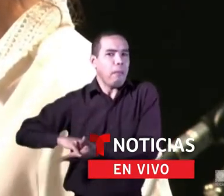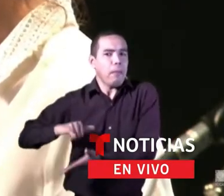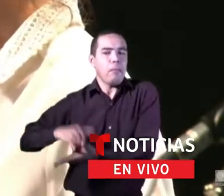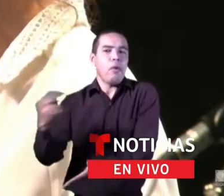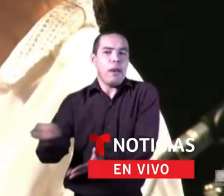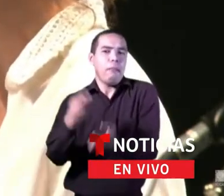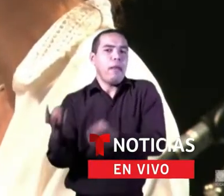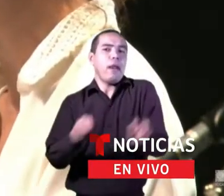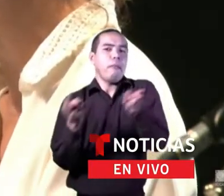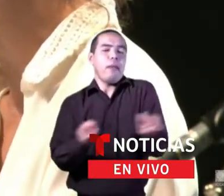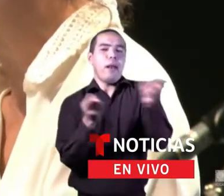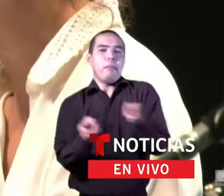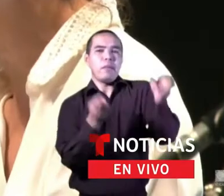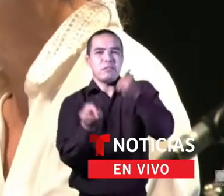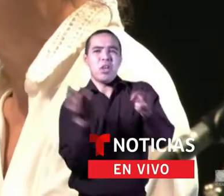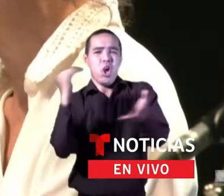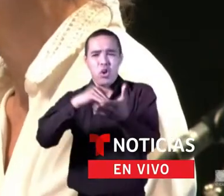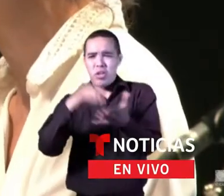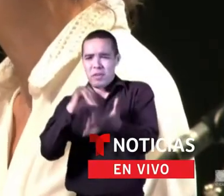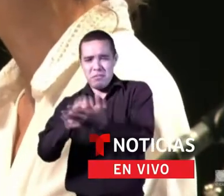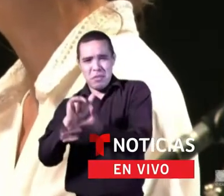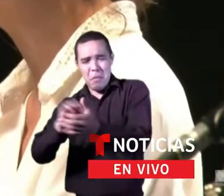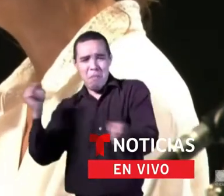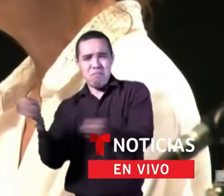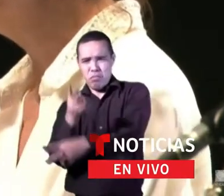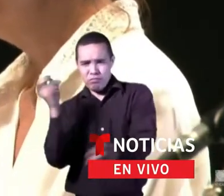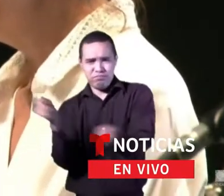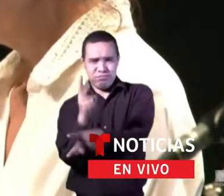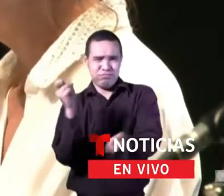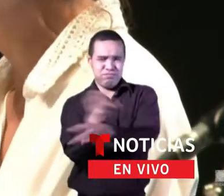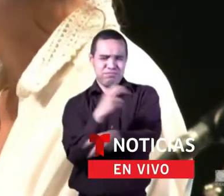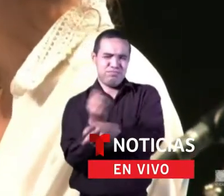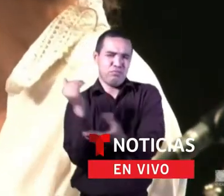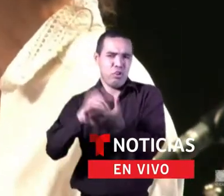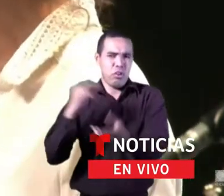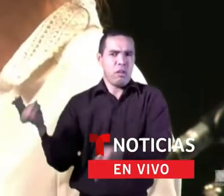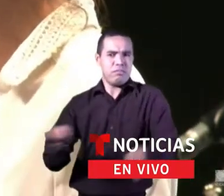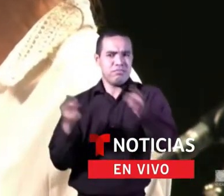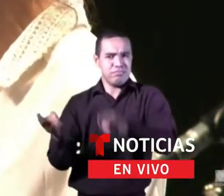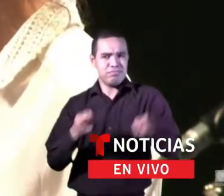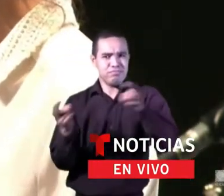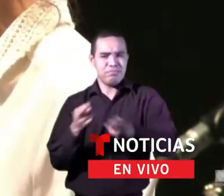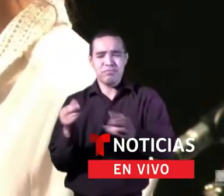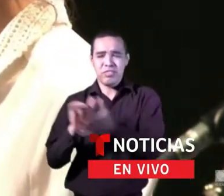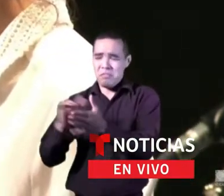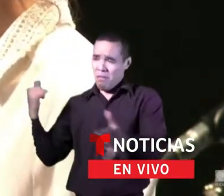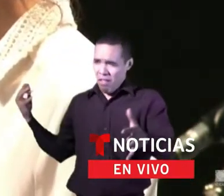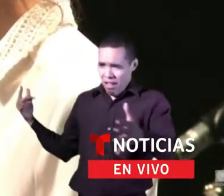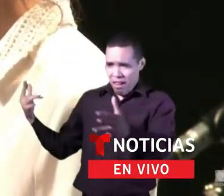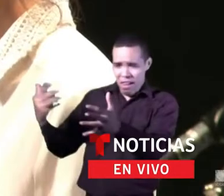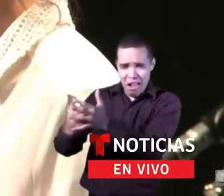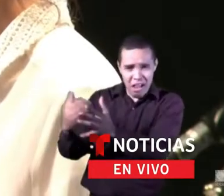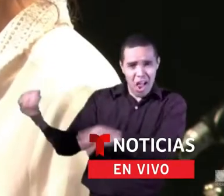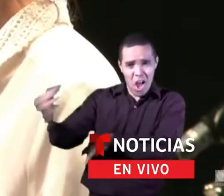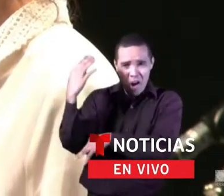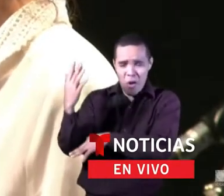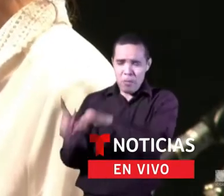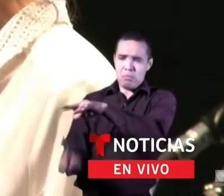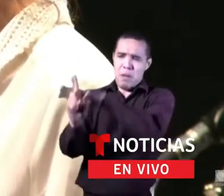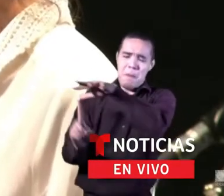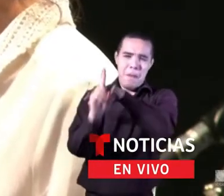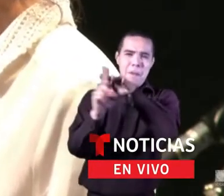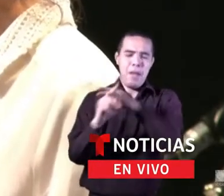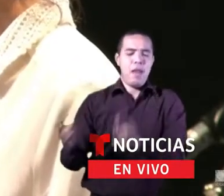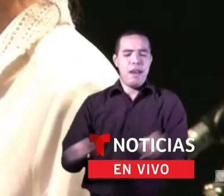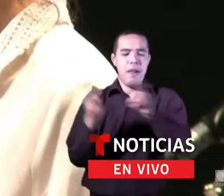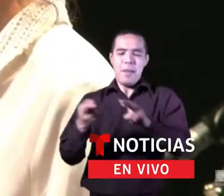que intenta reaparecer en las dramáticas confrontaciones que vienen enlutando al país el